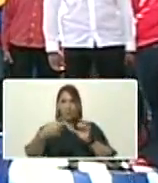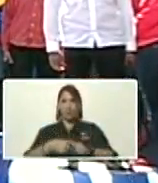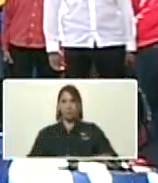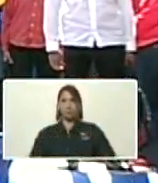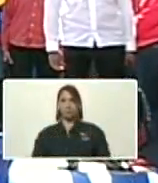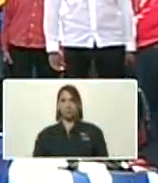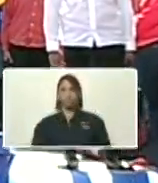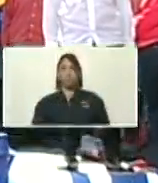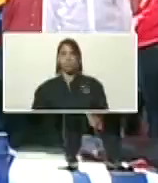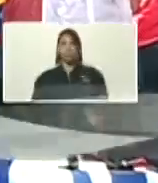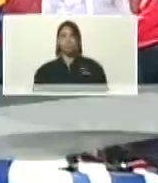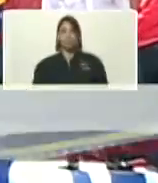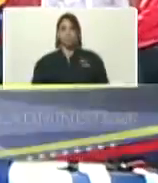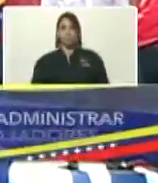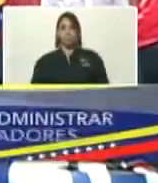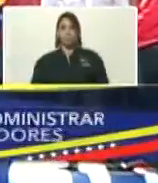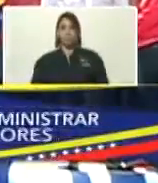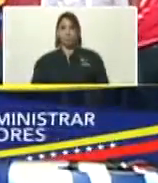Igualmente,